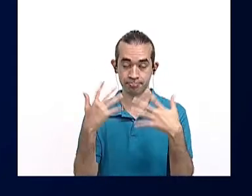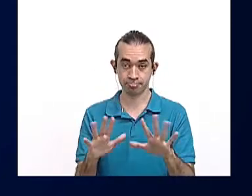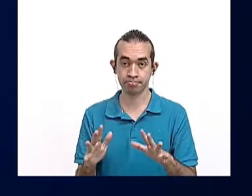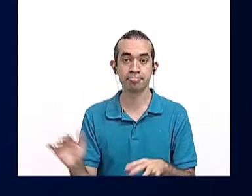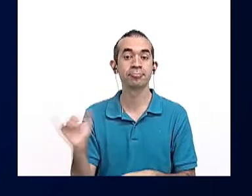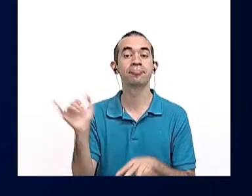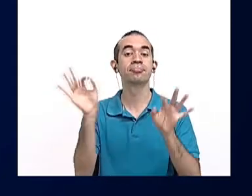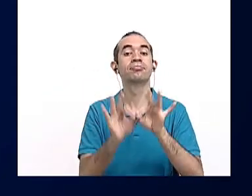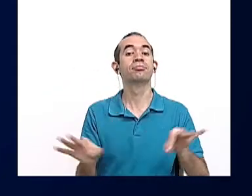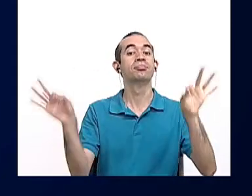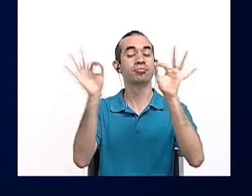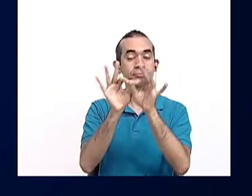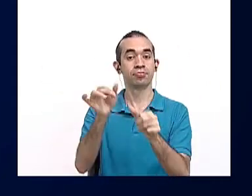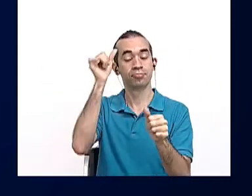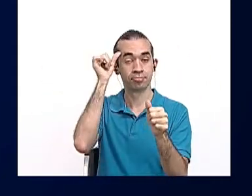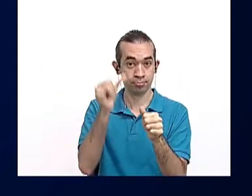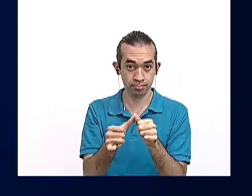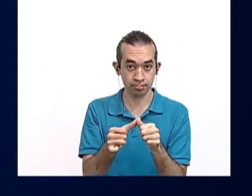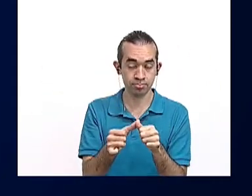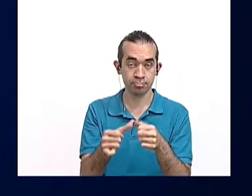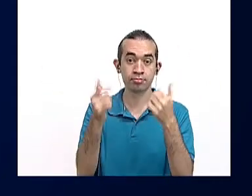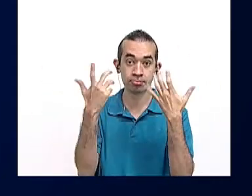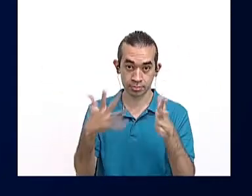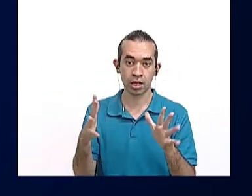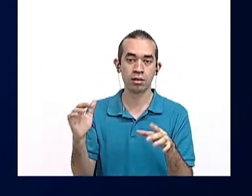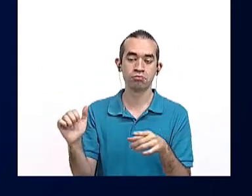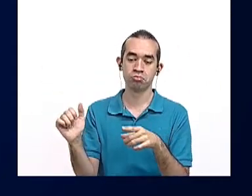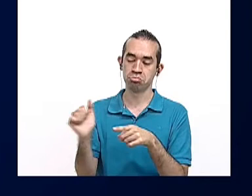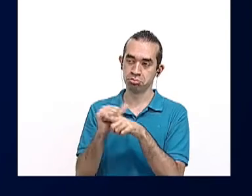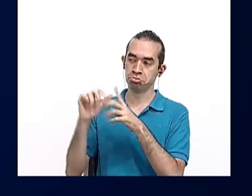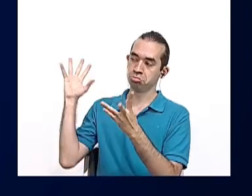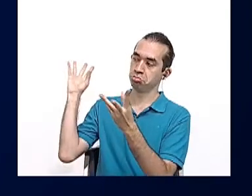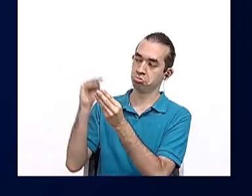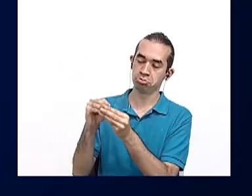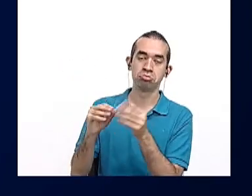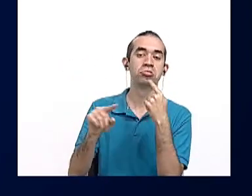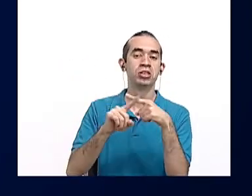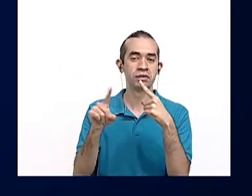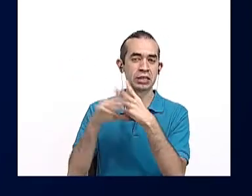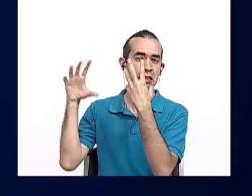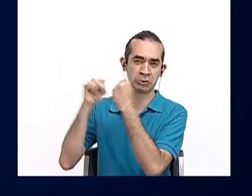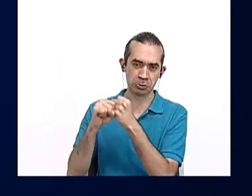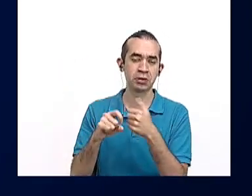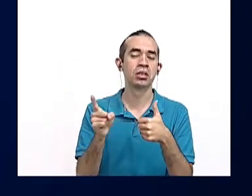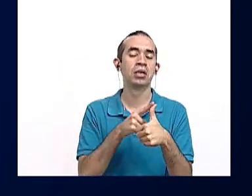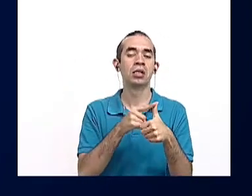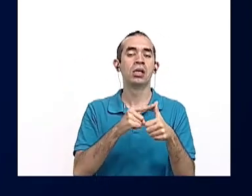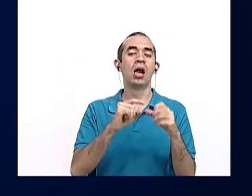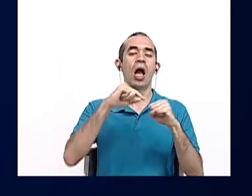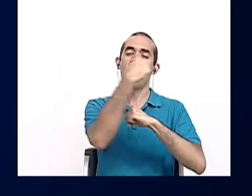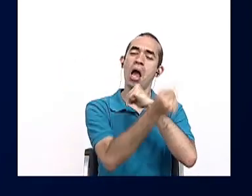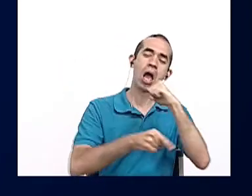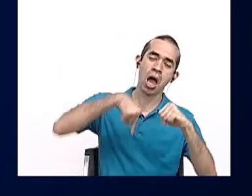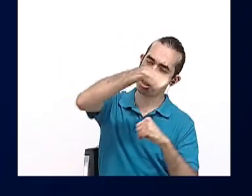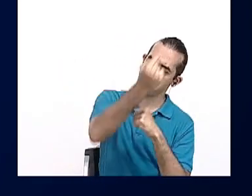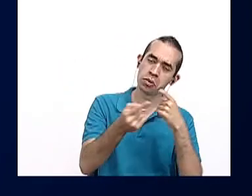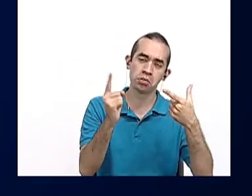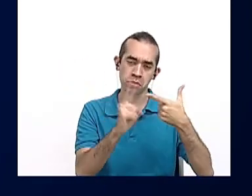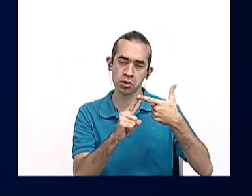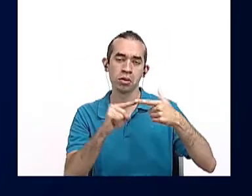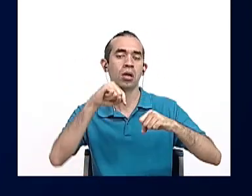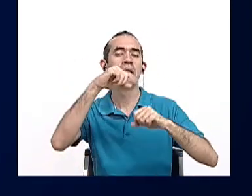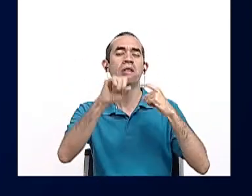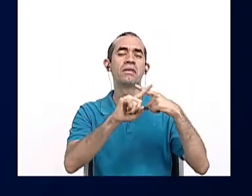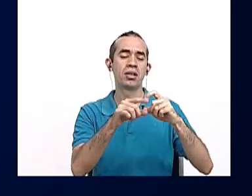también importante recordar, ya que hicimos un breve repaso por el átomo, esas partículas subatómicas, y cómo se forman los átomos